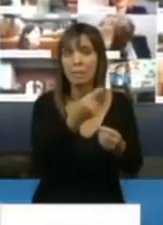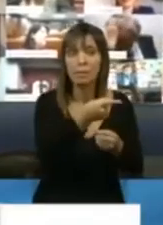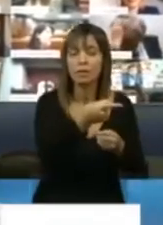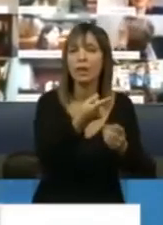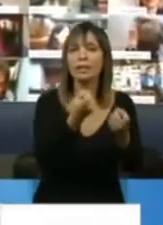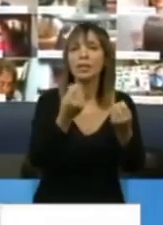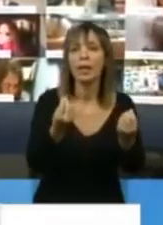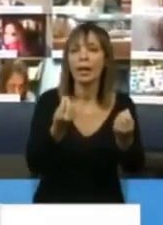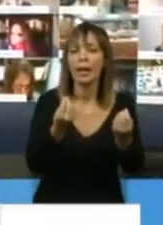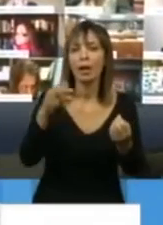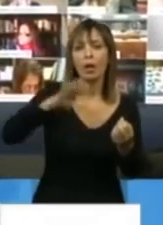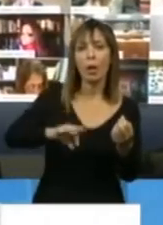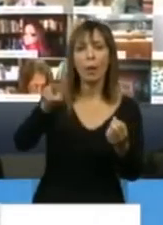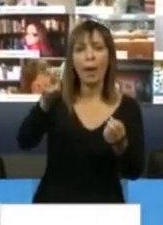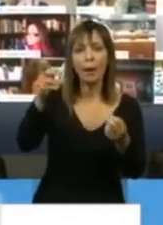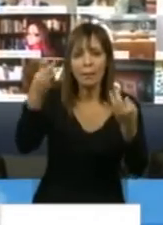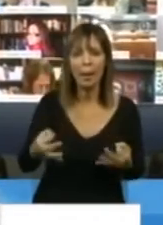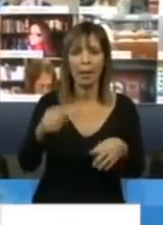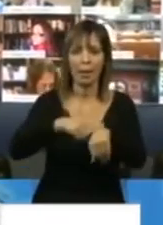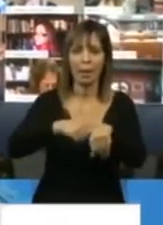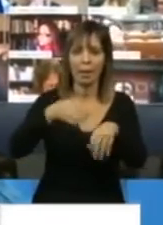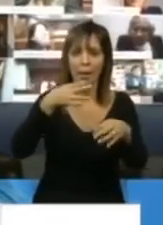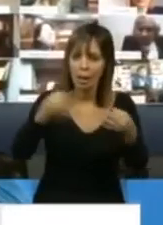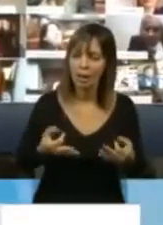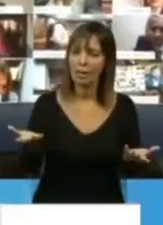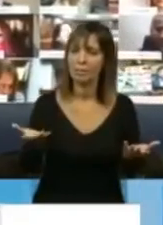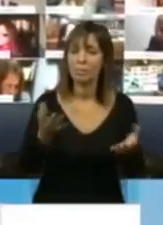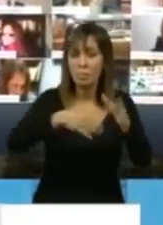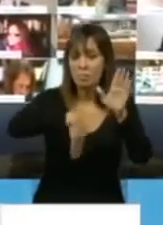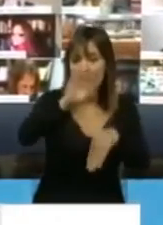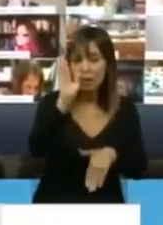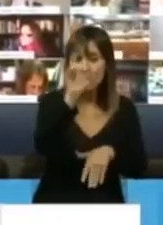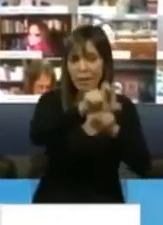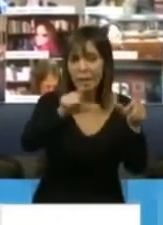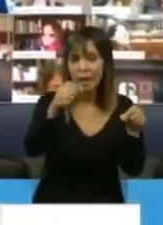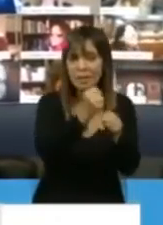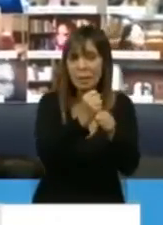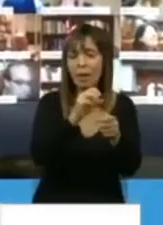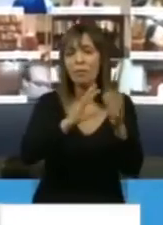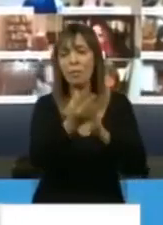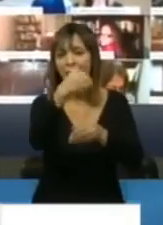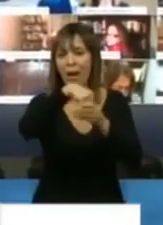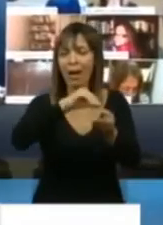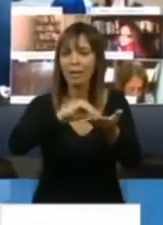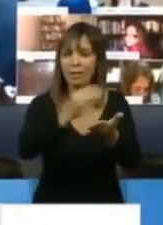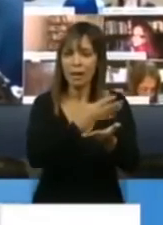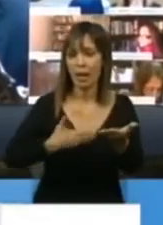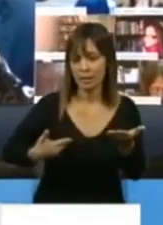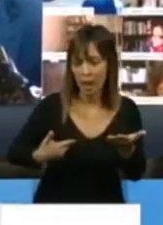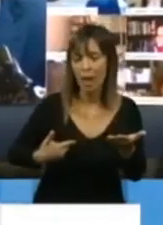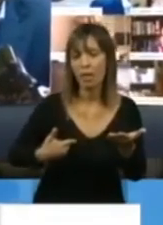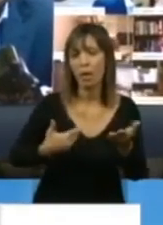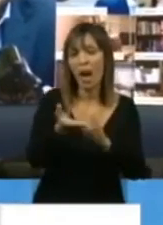en tiempo y forma y en muchos casos en la gran mayoría de la administración pública